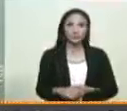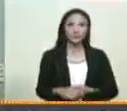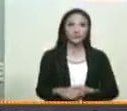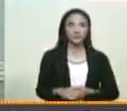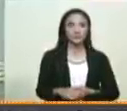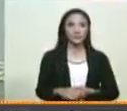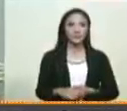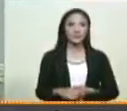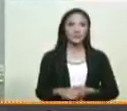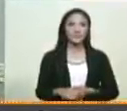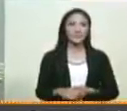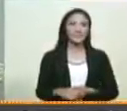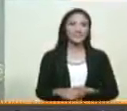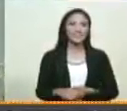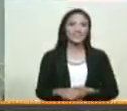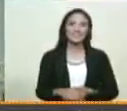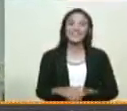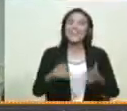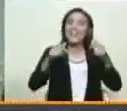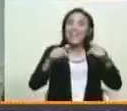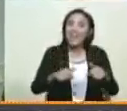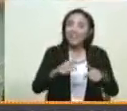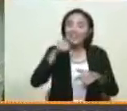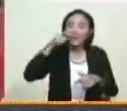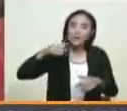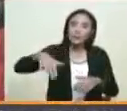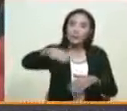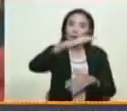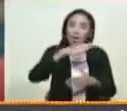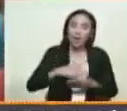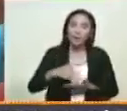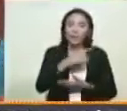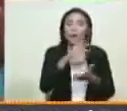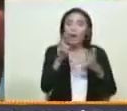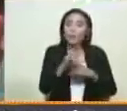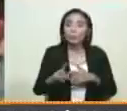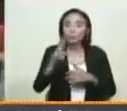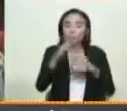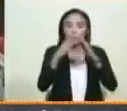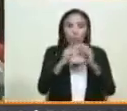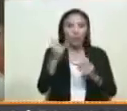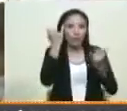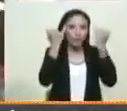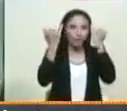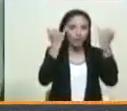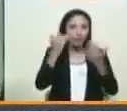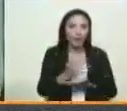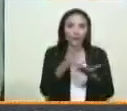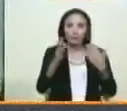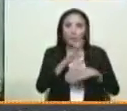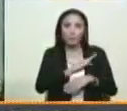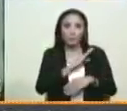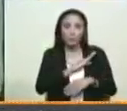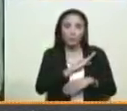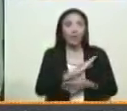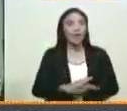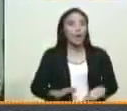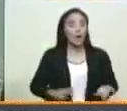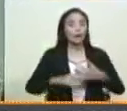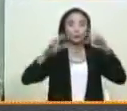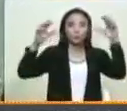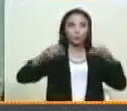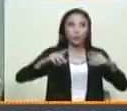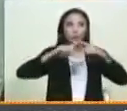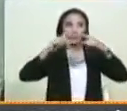pueblo de Venezuela en uso de su soberanía nacional. Llueva, truene o